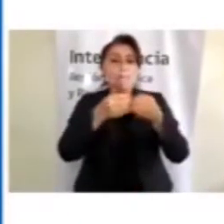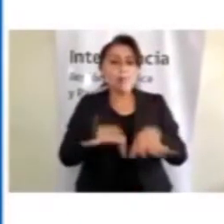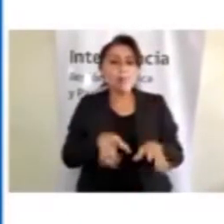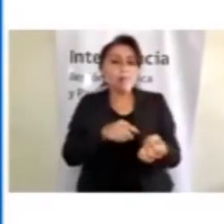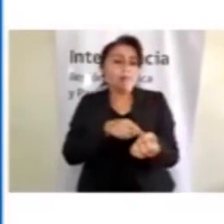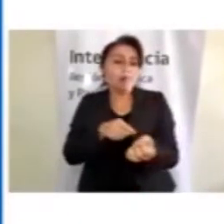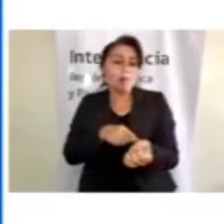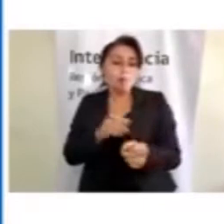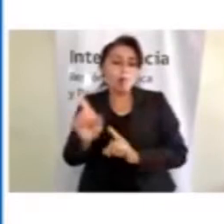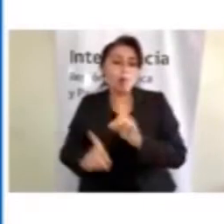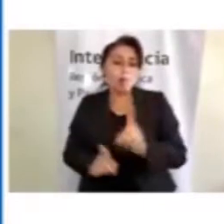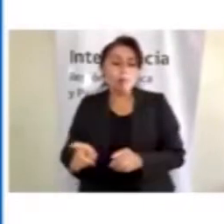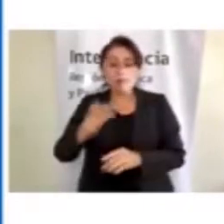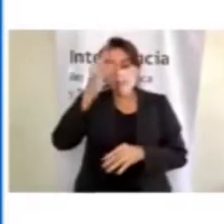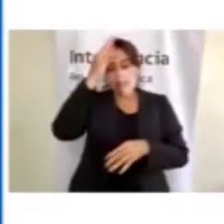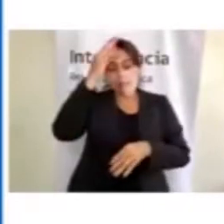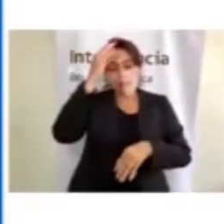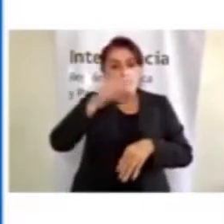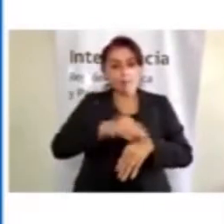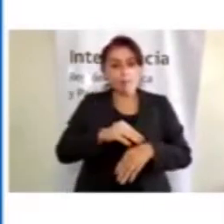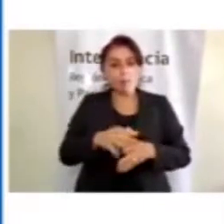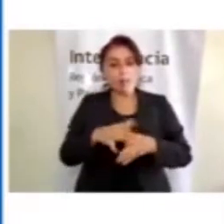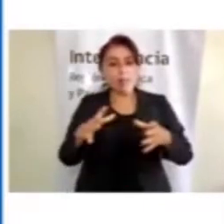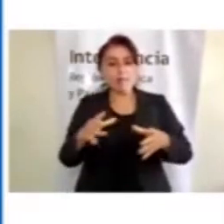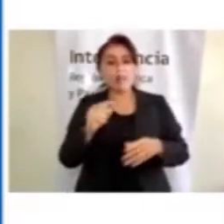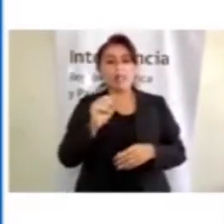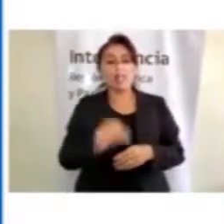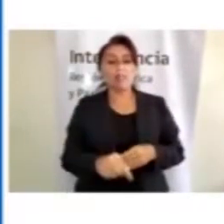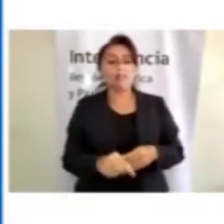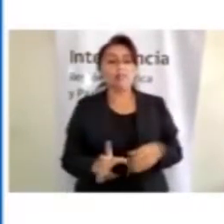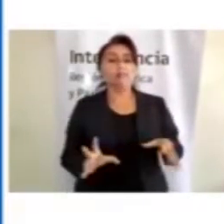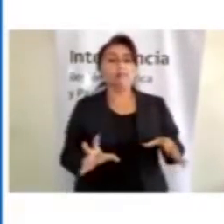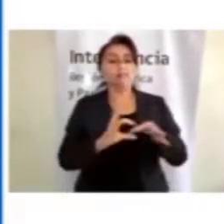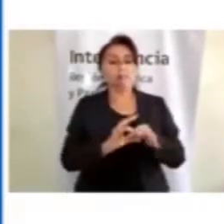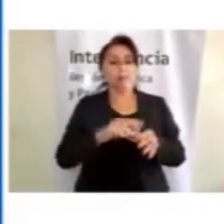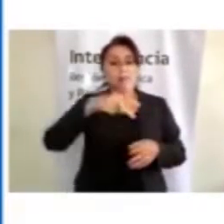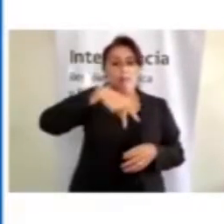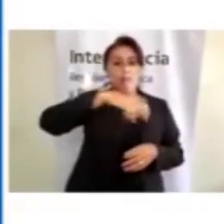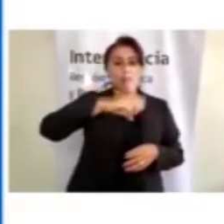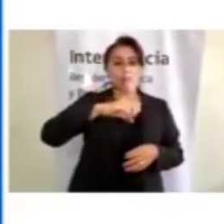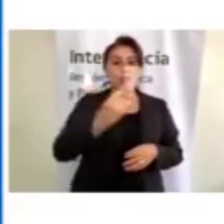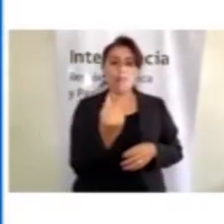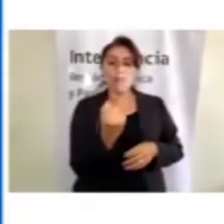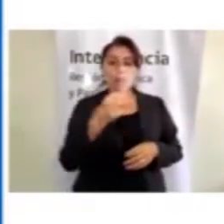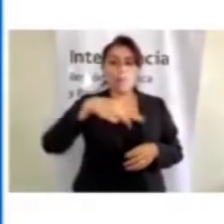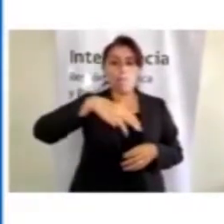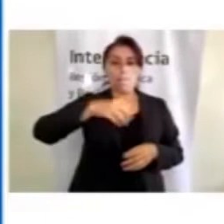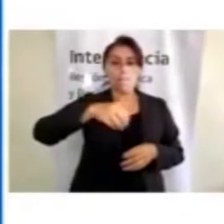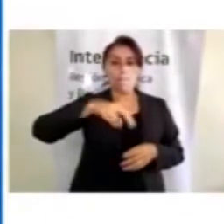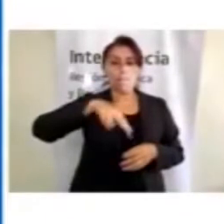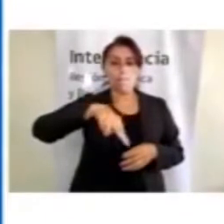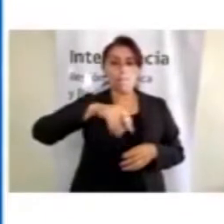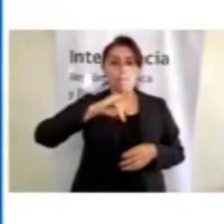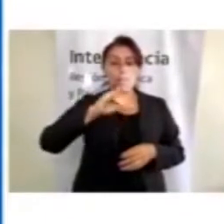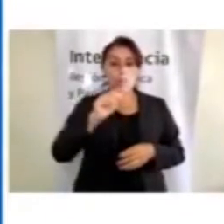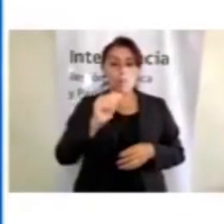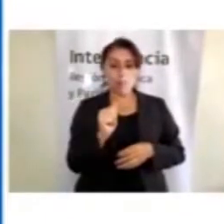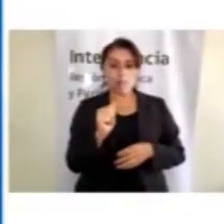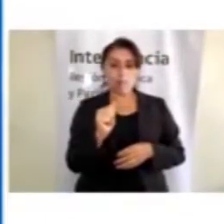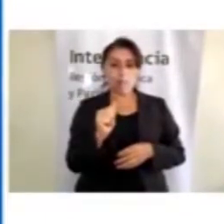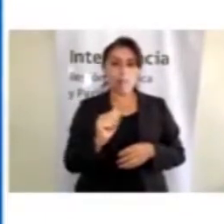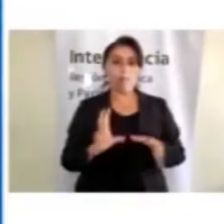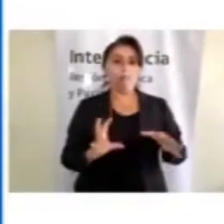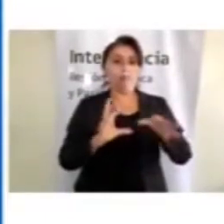tienen complicaciones asociadas al COVID, principalmente neumonías asociadas al